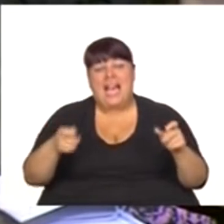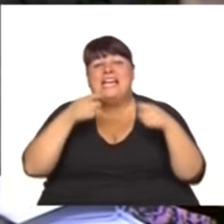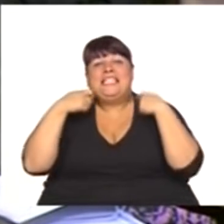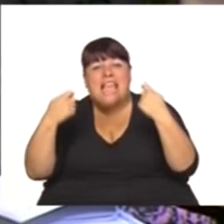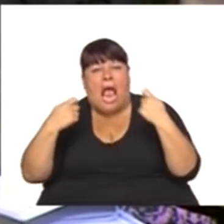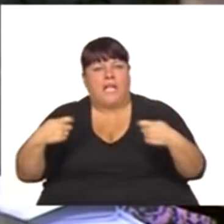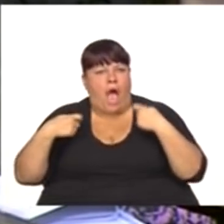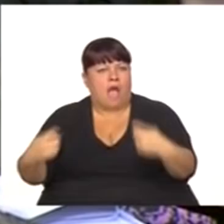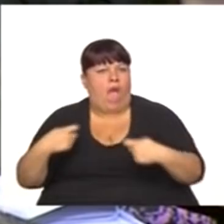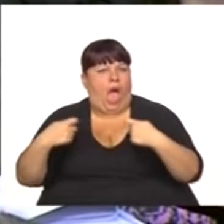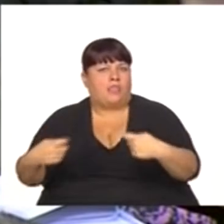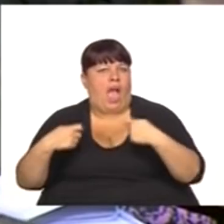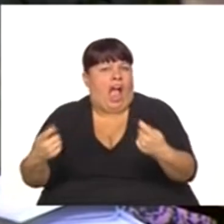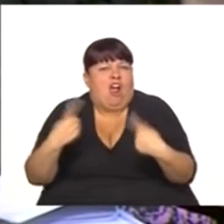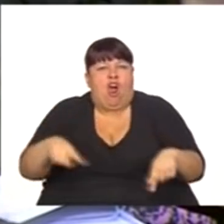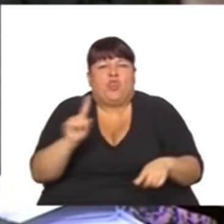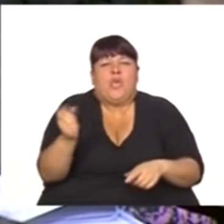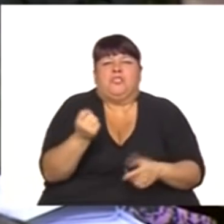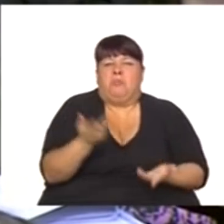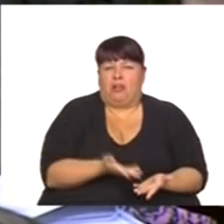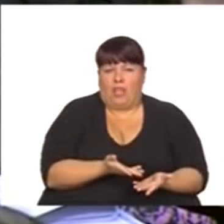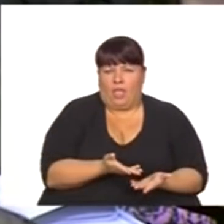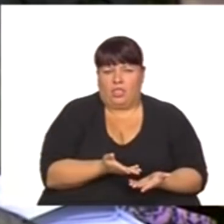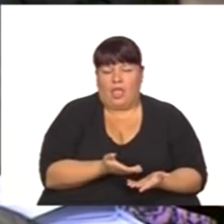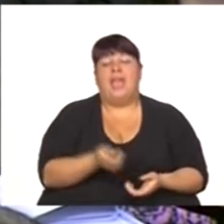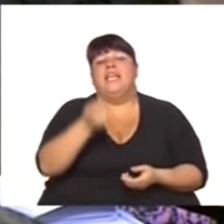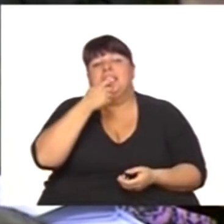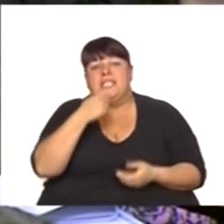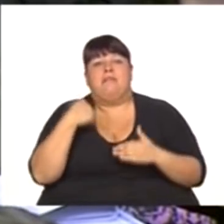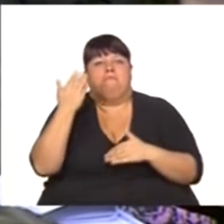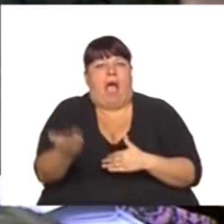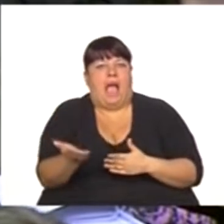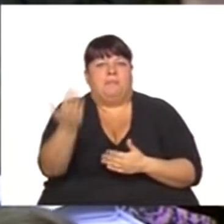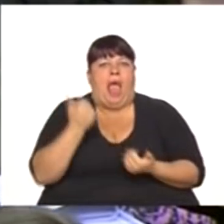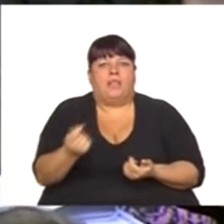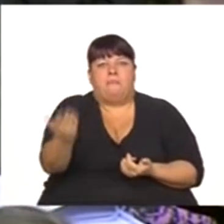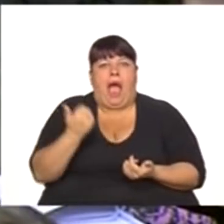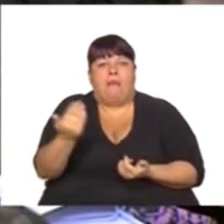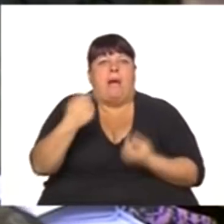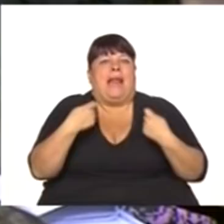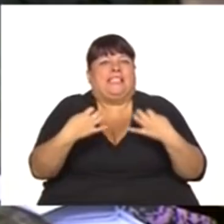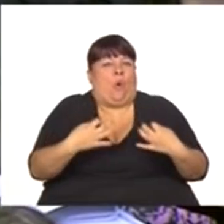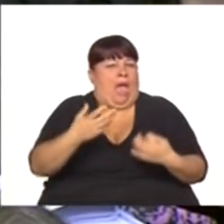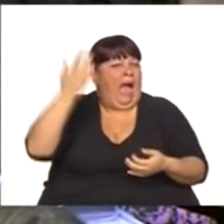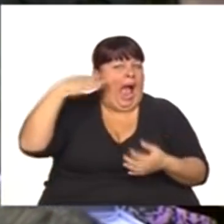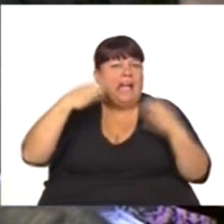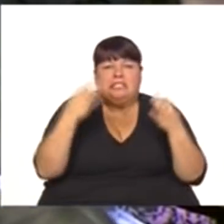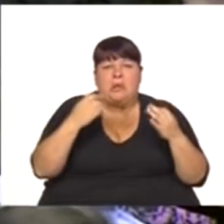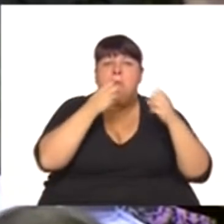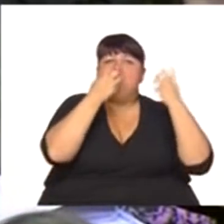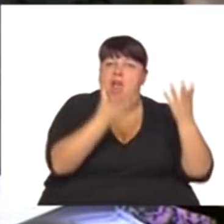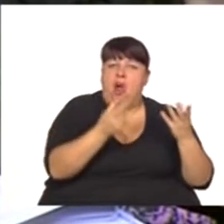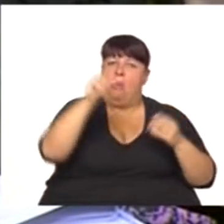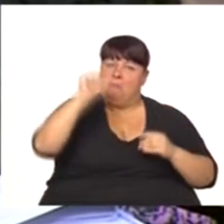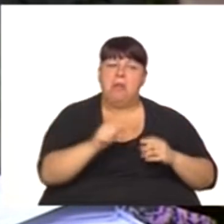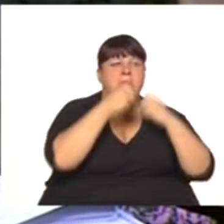gastamos cada vez más en cosas que no redundan, si necesitamos cada vez más plata para garantizar cosas que antes garantizábamos mejor